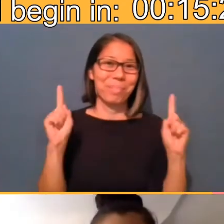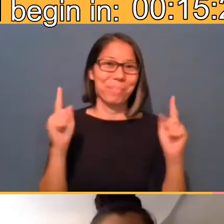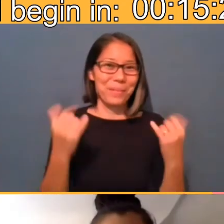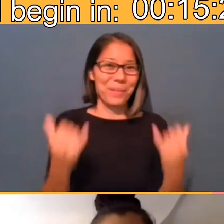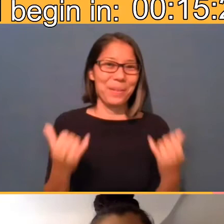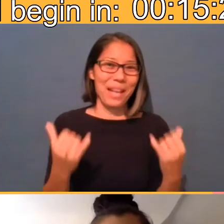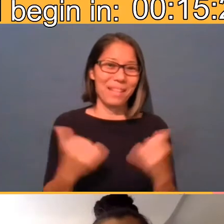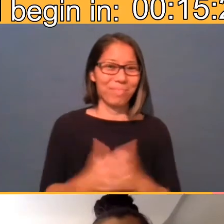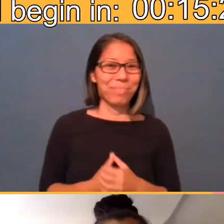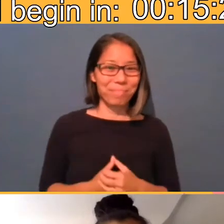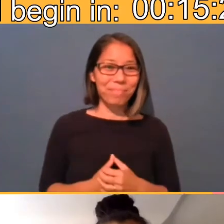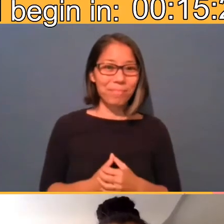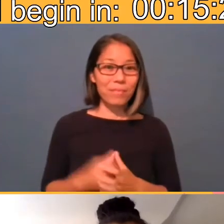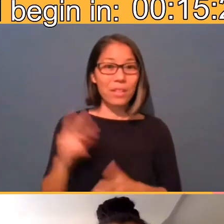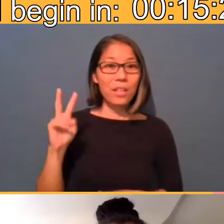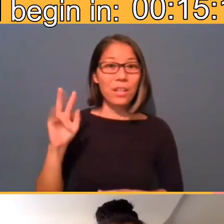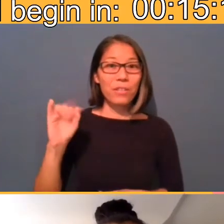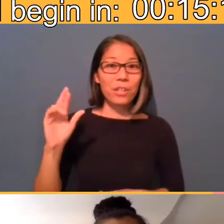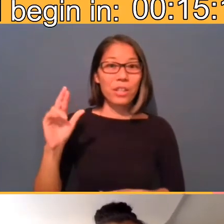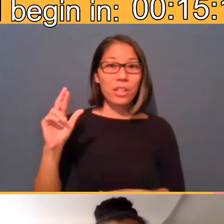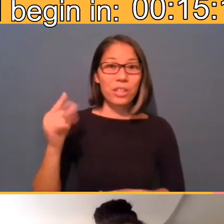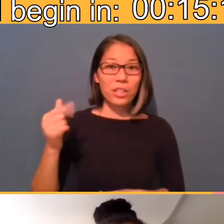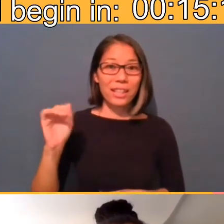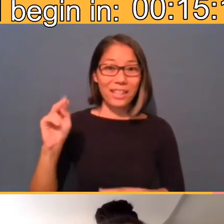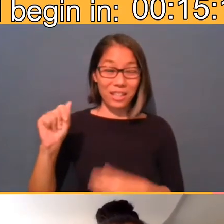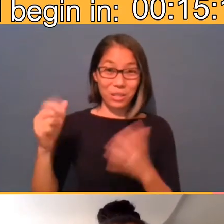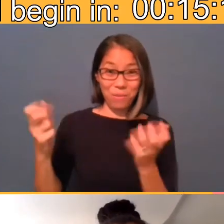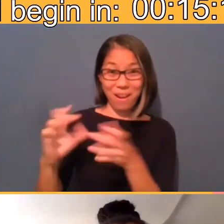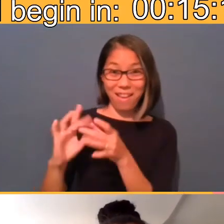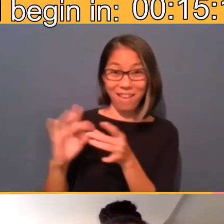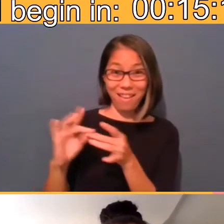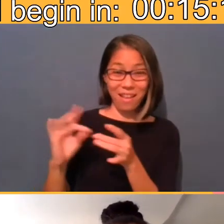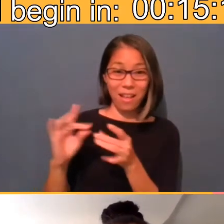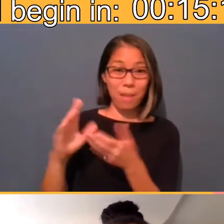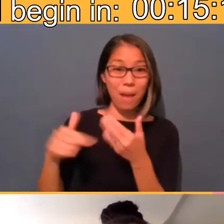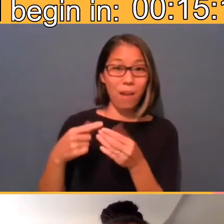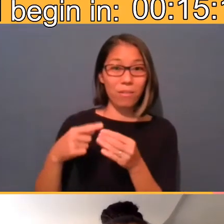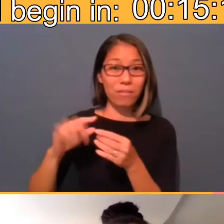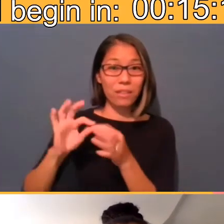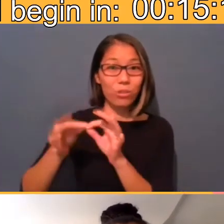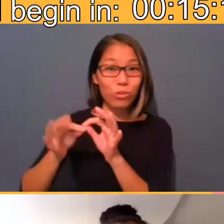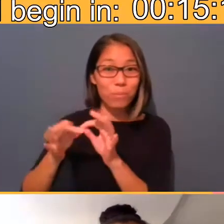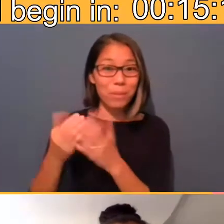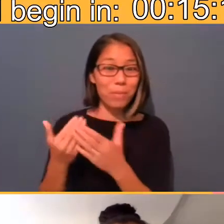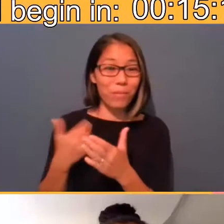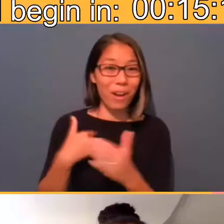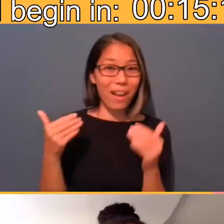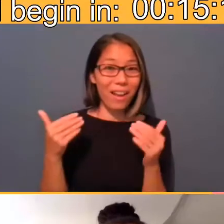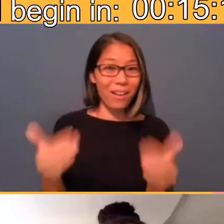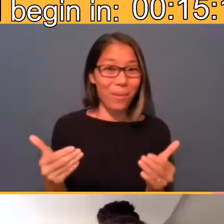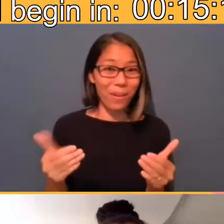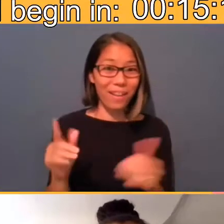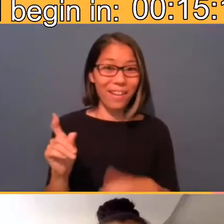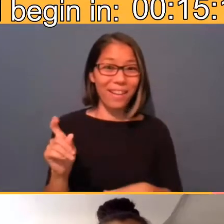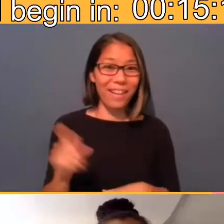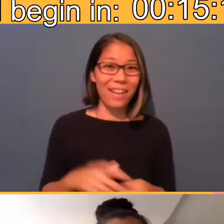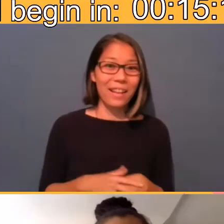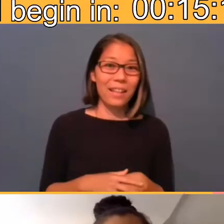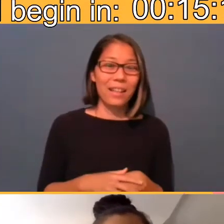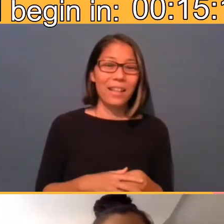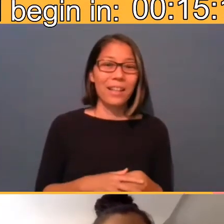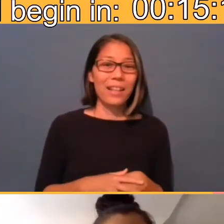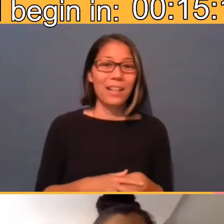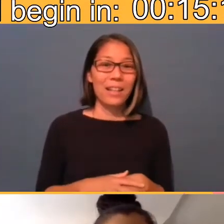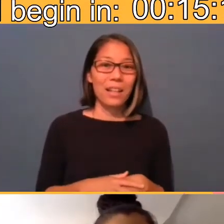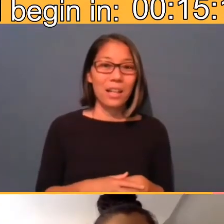today. Virginia, did you want to say anything about interpreting before I move forward? Yeah,